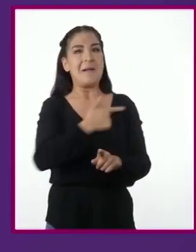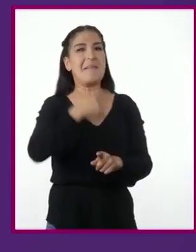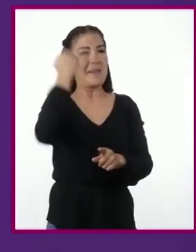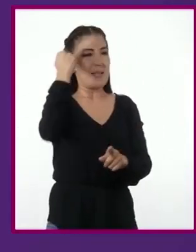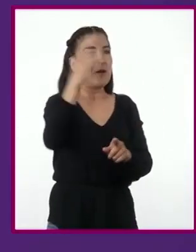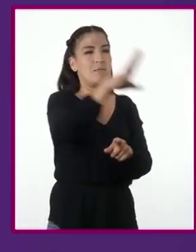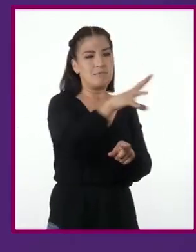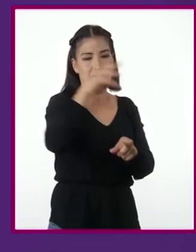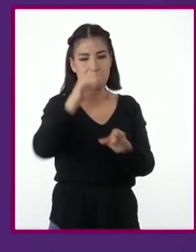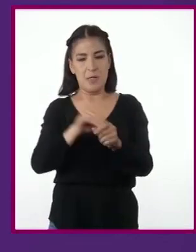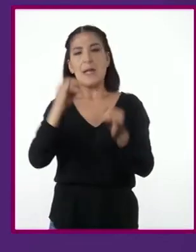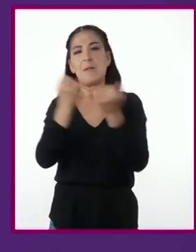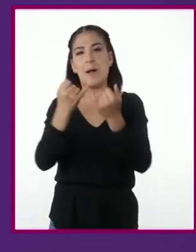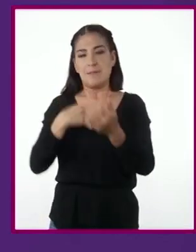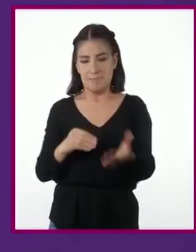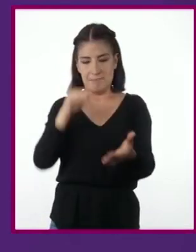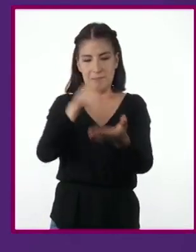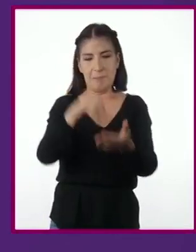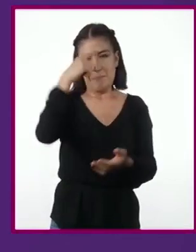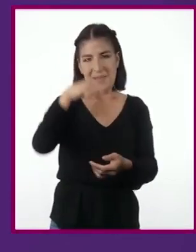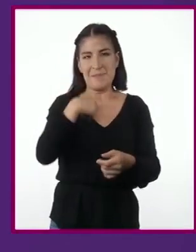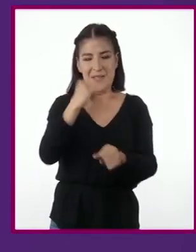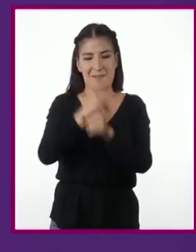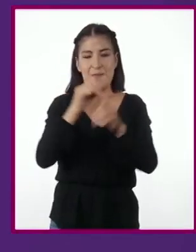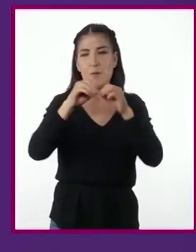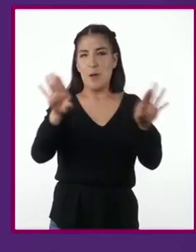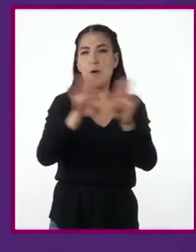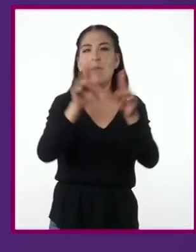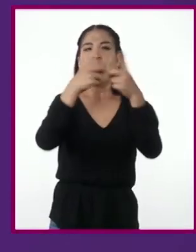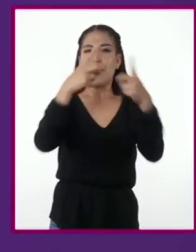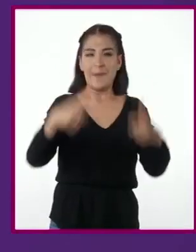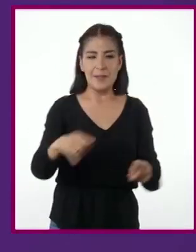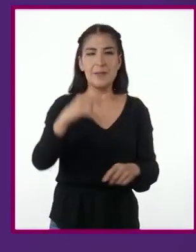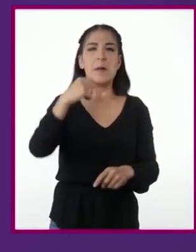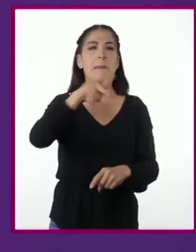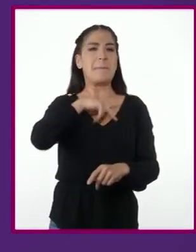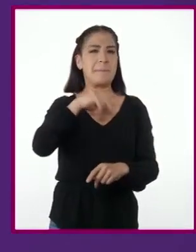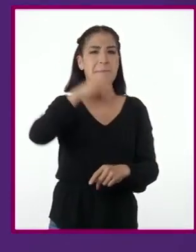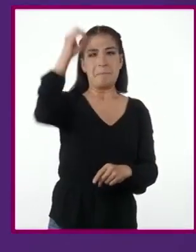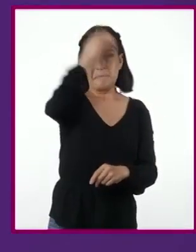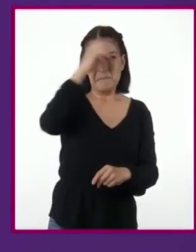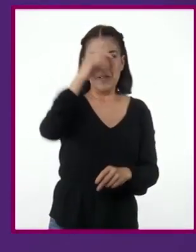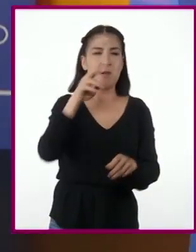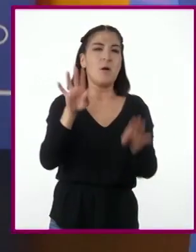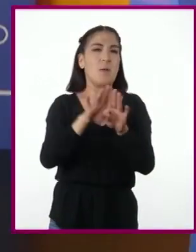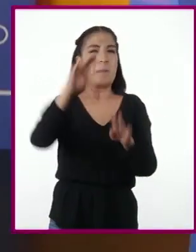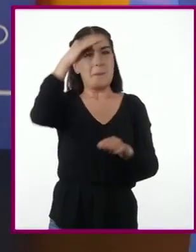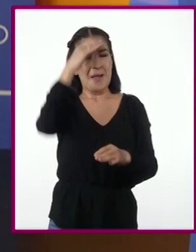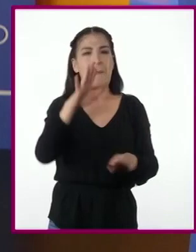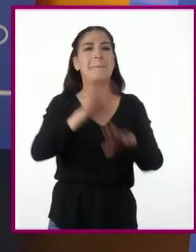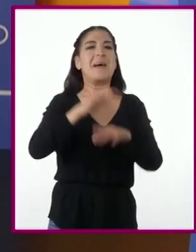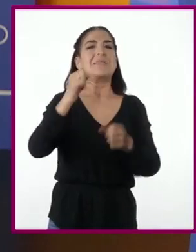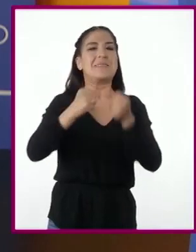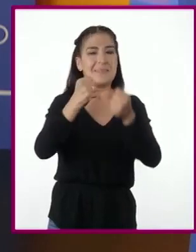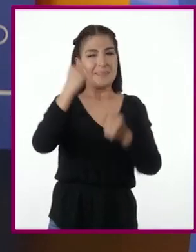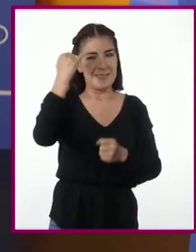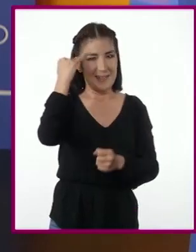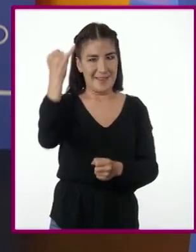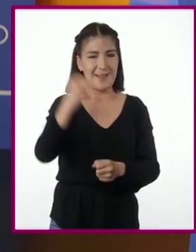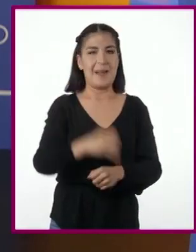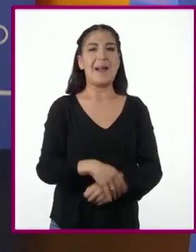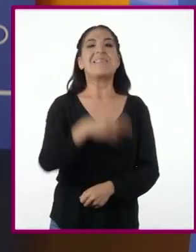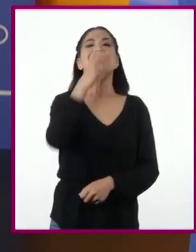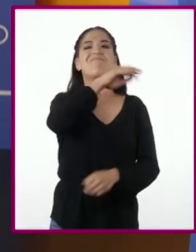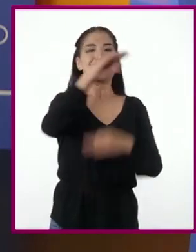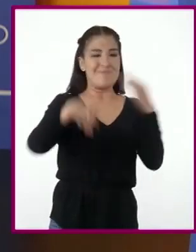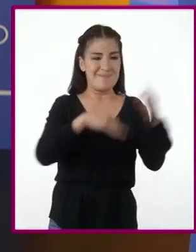soporte y veracidad a la información desarrollada, y así poder dar puntos de vista y reforzar ideas. Correcto.